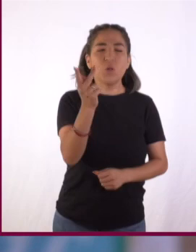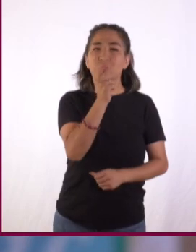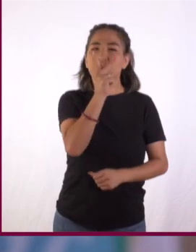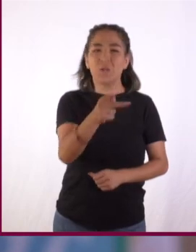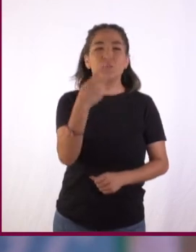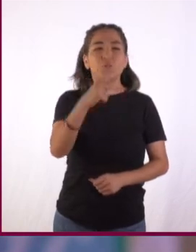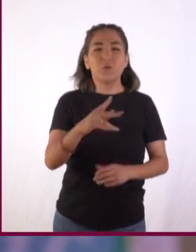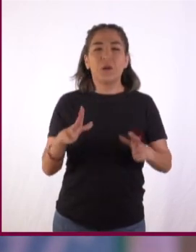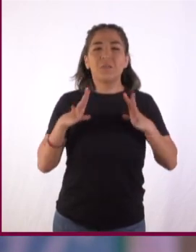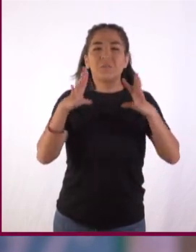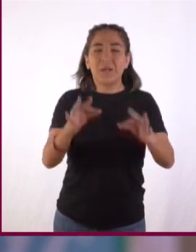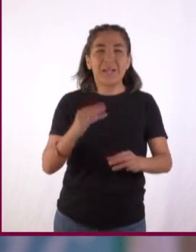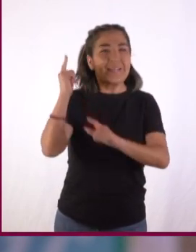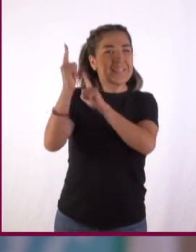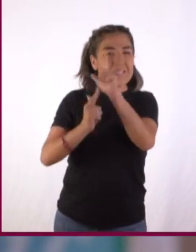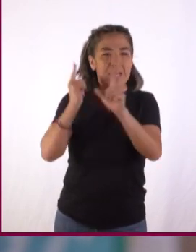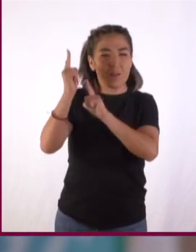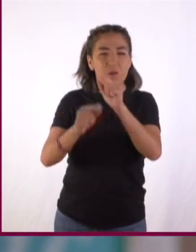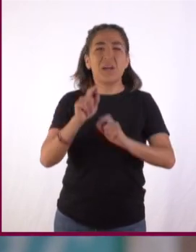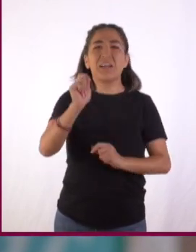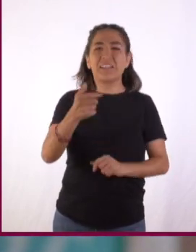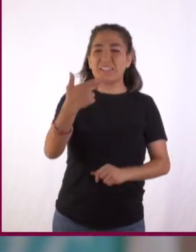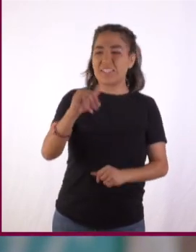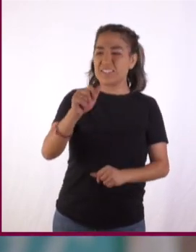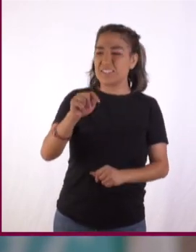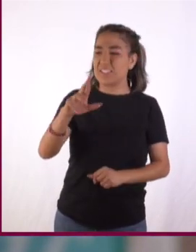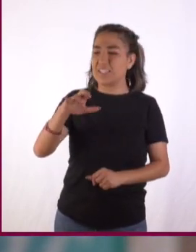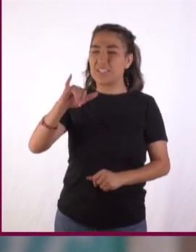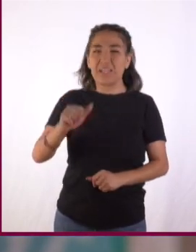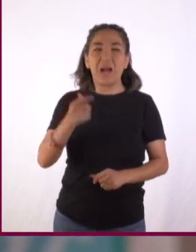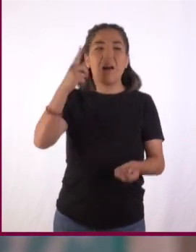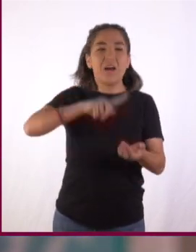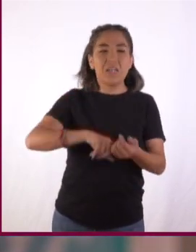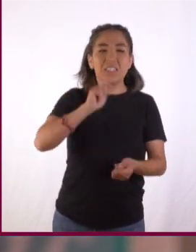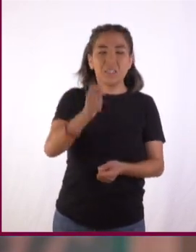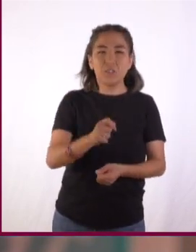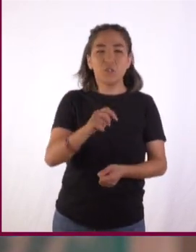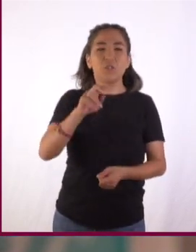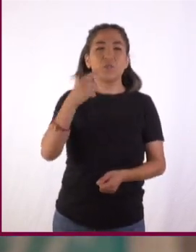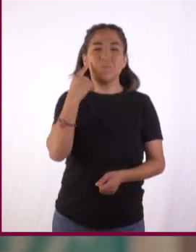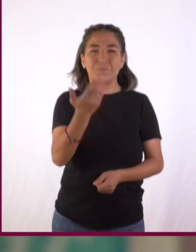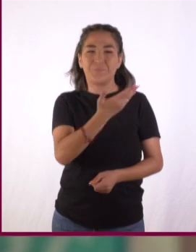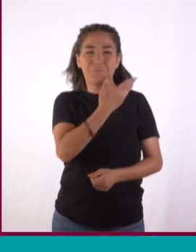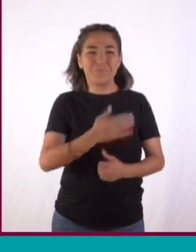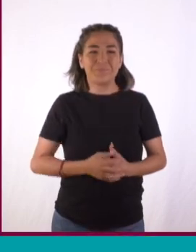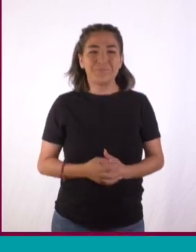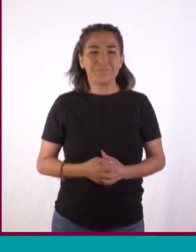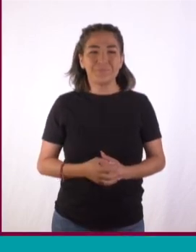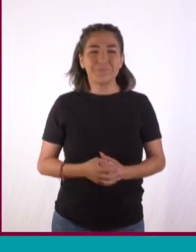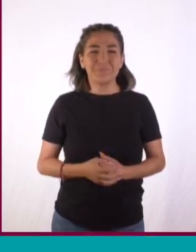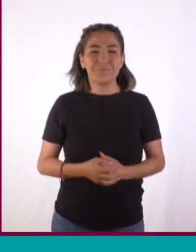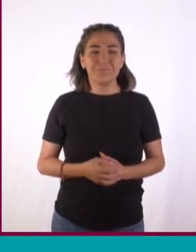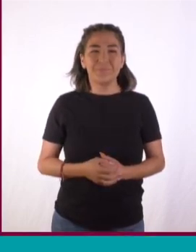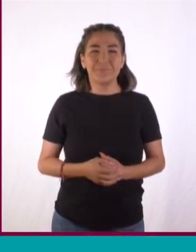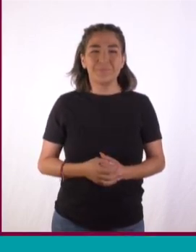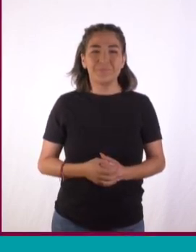ambas palabras tienen un origen griego antiguo, mientras que histeria significa útero y se escribe así.